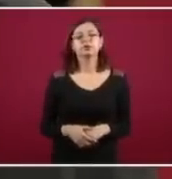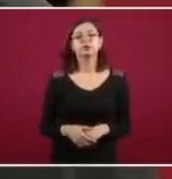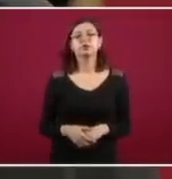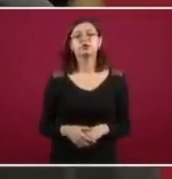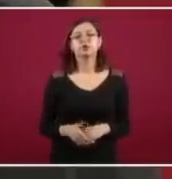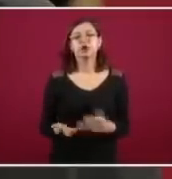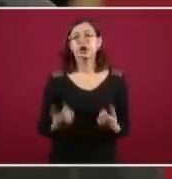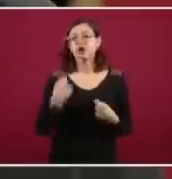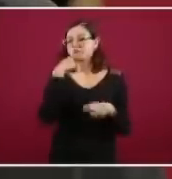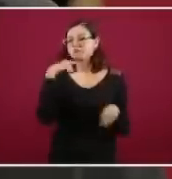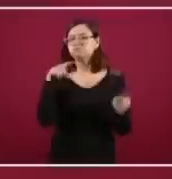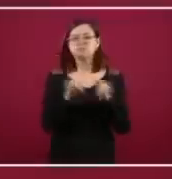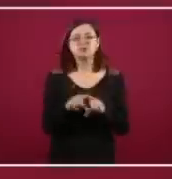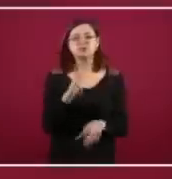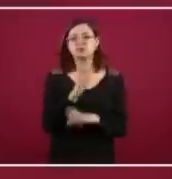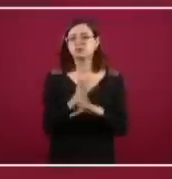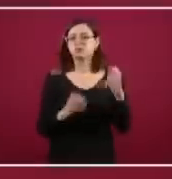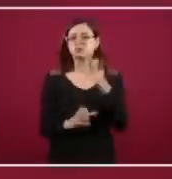y artículos